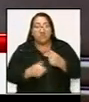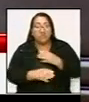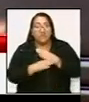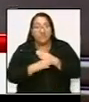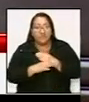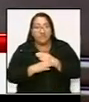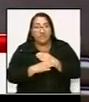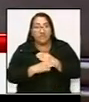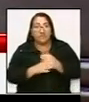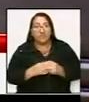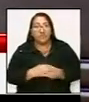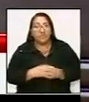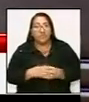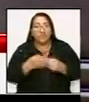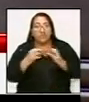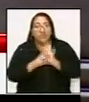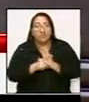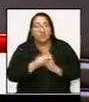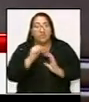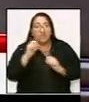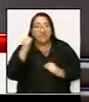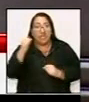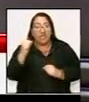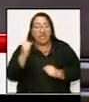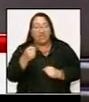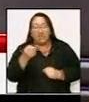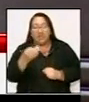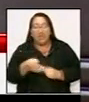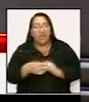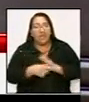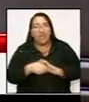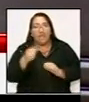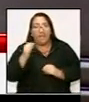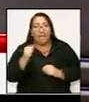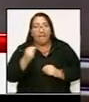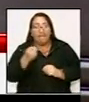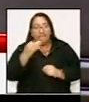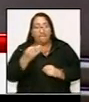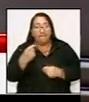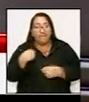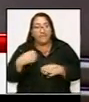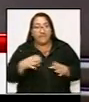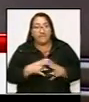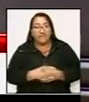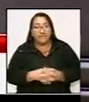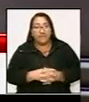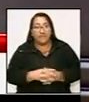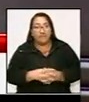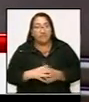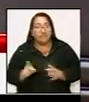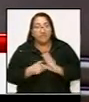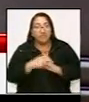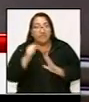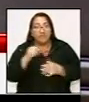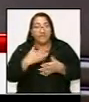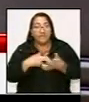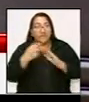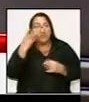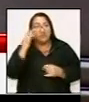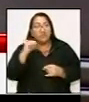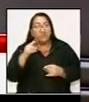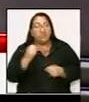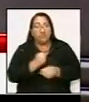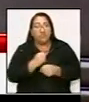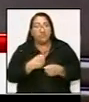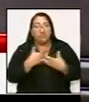defendemos los legítimos derechos, los verdaderos derechos, reales como corresponde, y no derechos que son una invención de